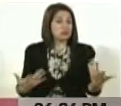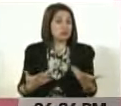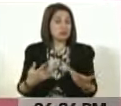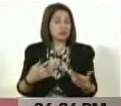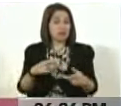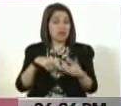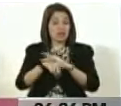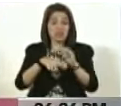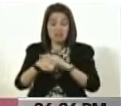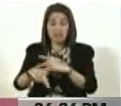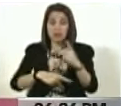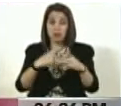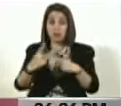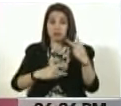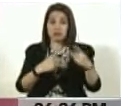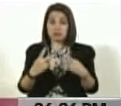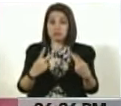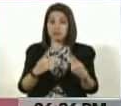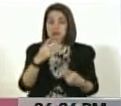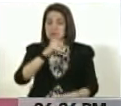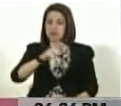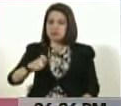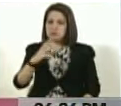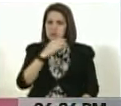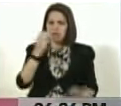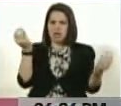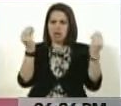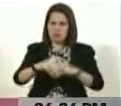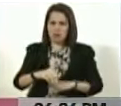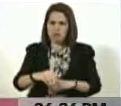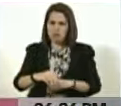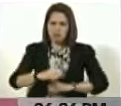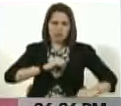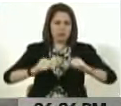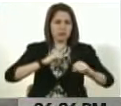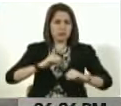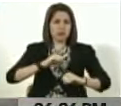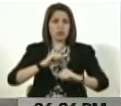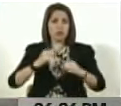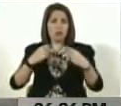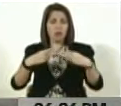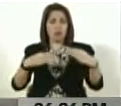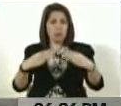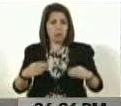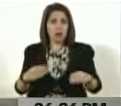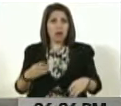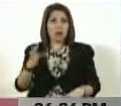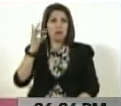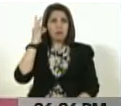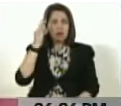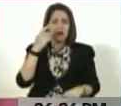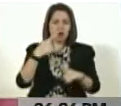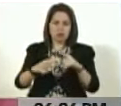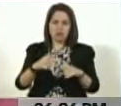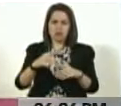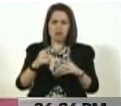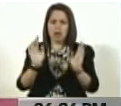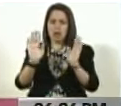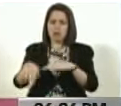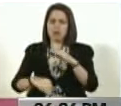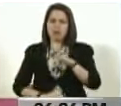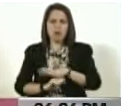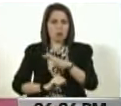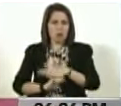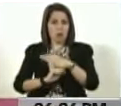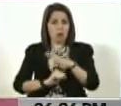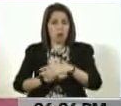proceso, hay gente que no está de acuerdo con esta avanzada del movimiento popular. Son pocos, como la compañera Carolina Sectari, que el gobierno del Distrito Capital no ha